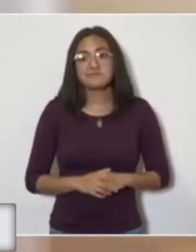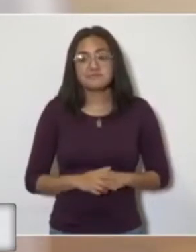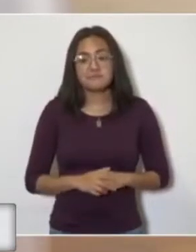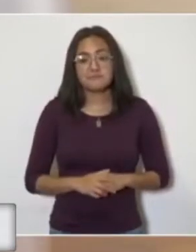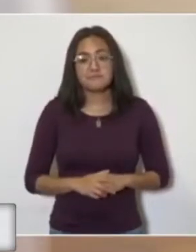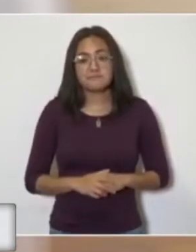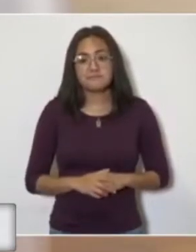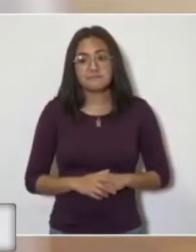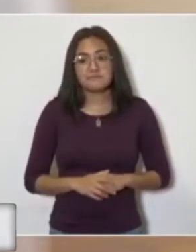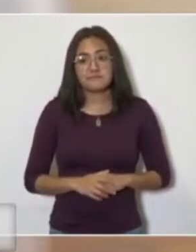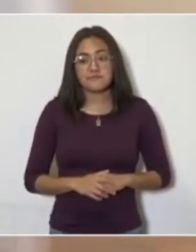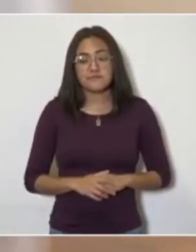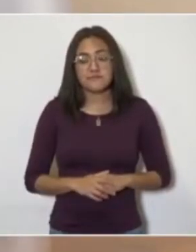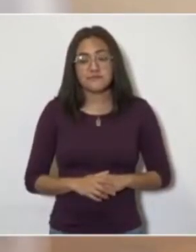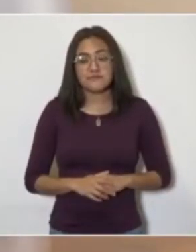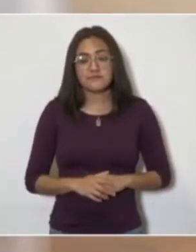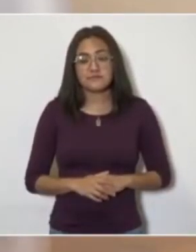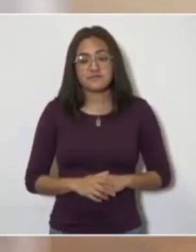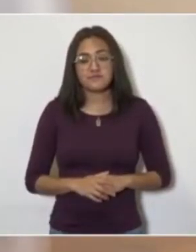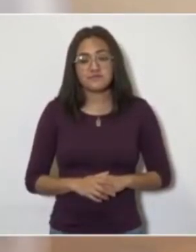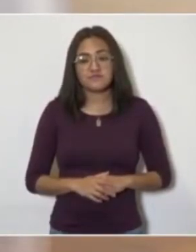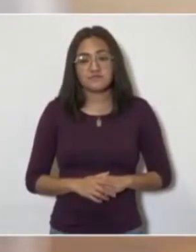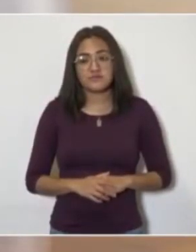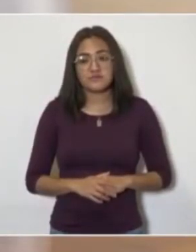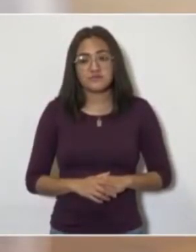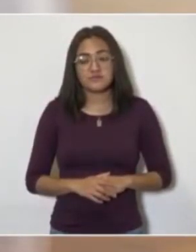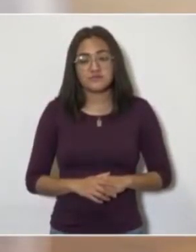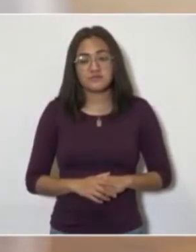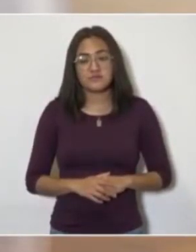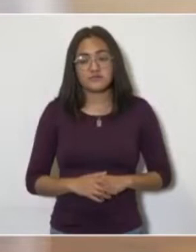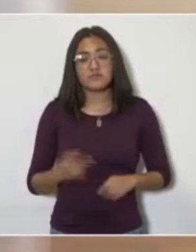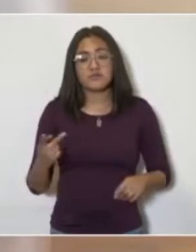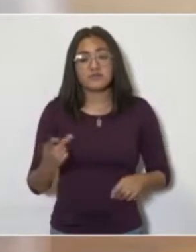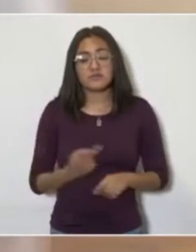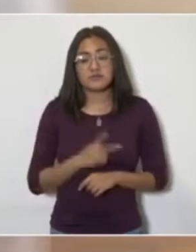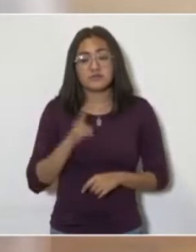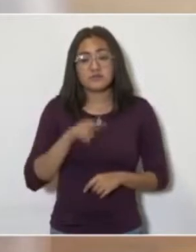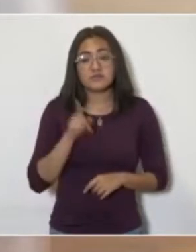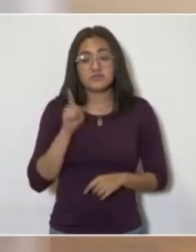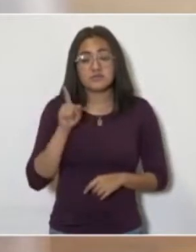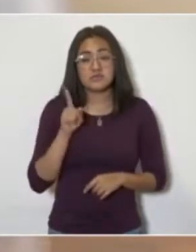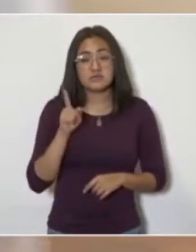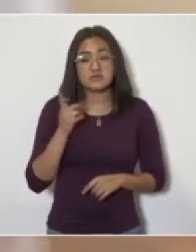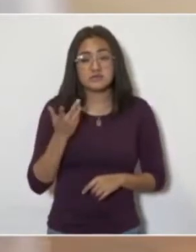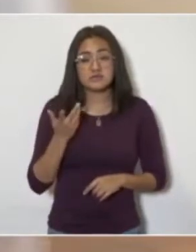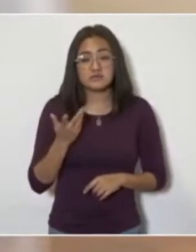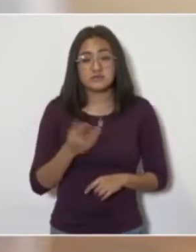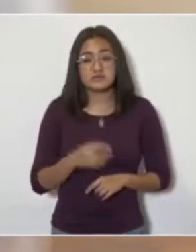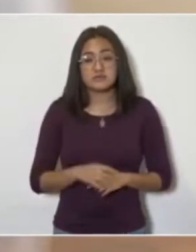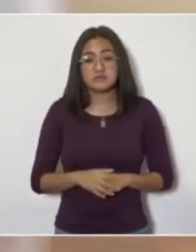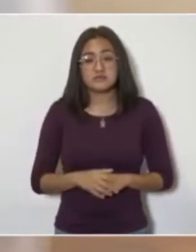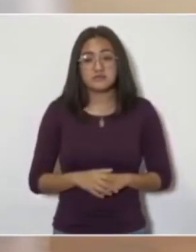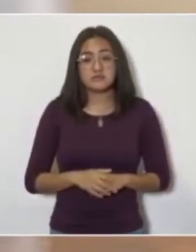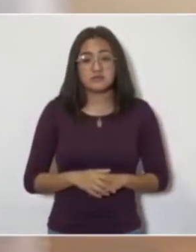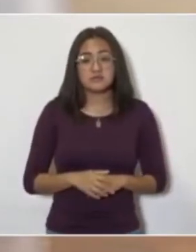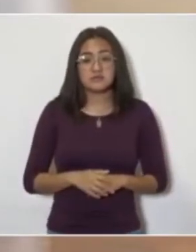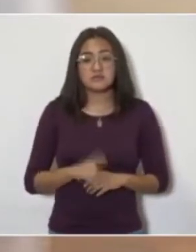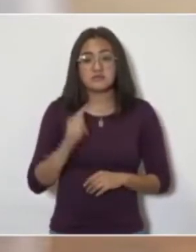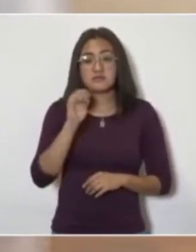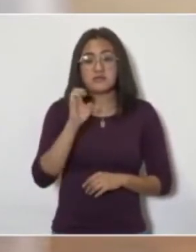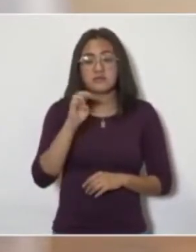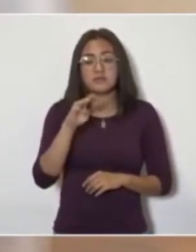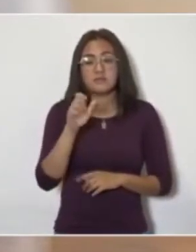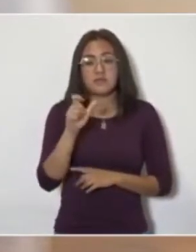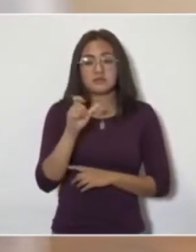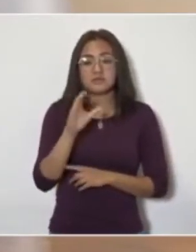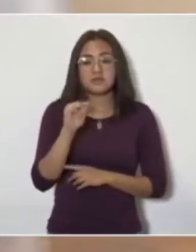es una tragedia la que ocurrió allá en temas calac